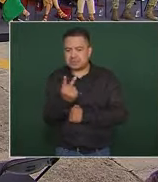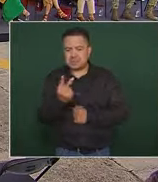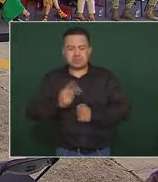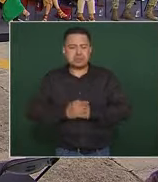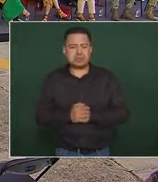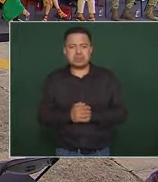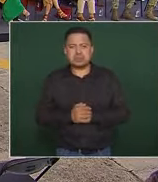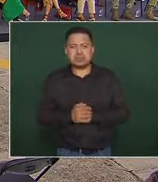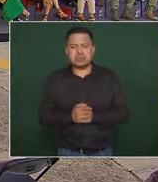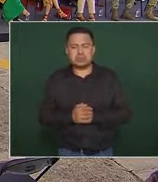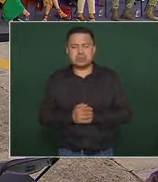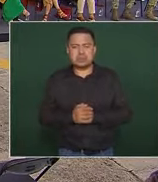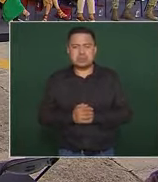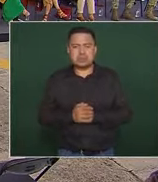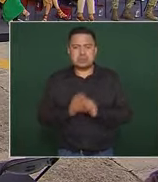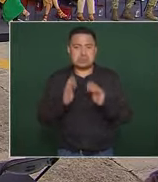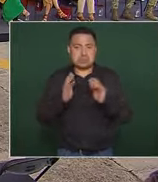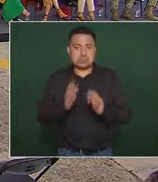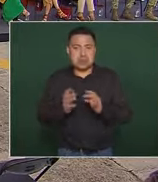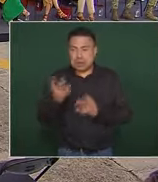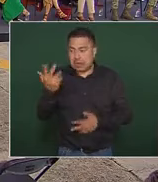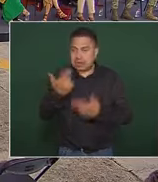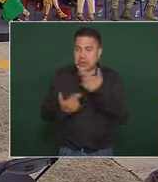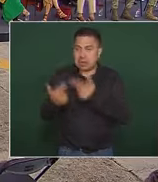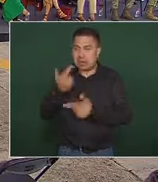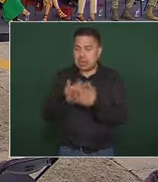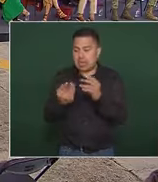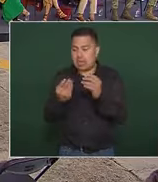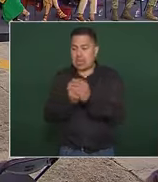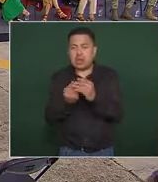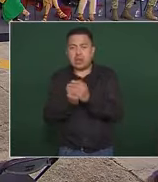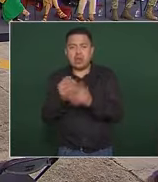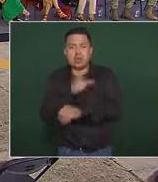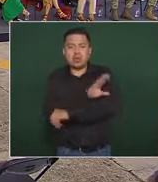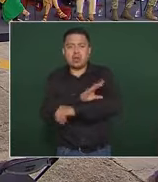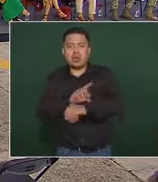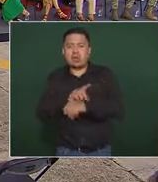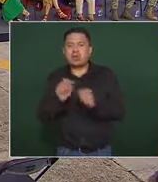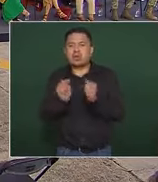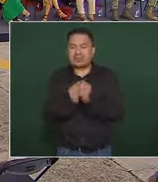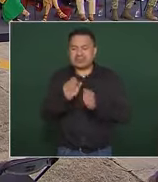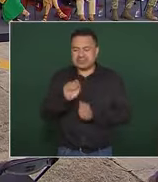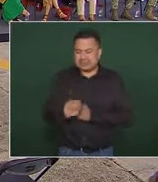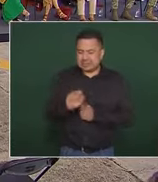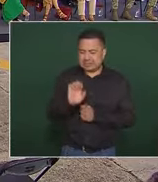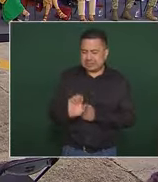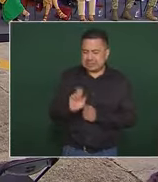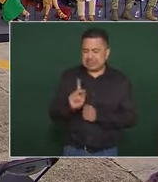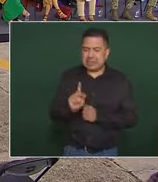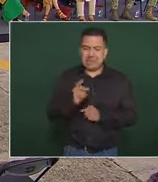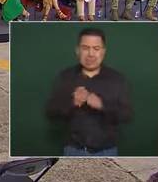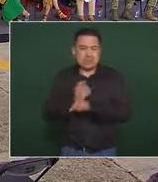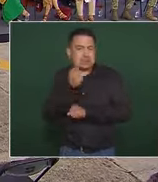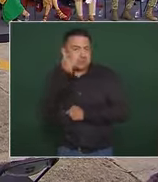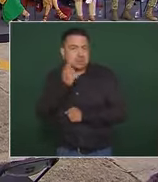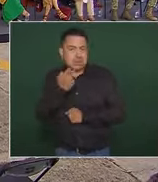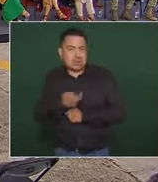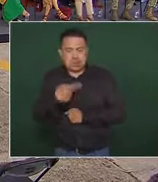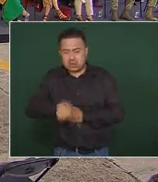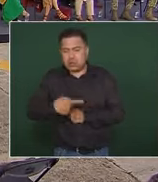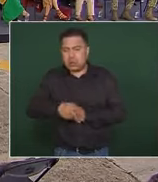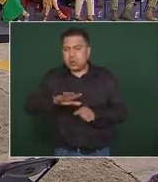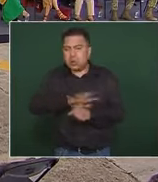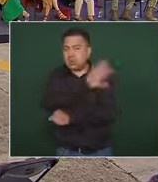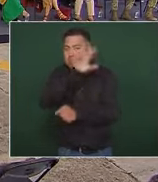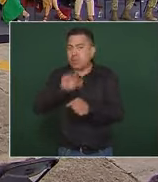Guerrero están en regreso a clases con coordinación de la Secretaría de Educación Pública de Guerrero, en una total